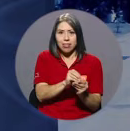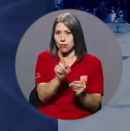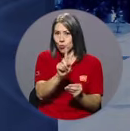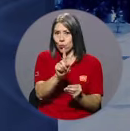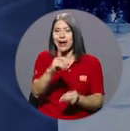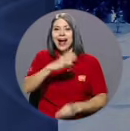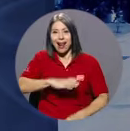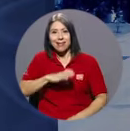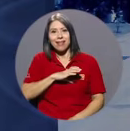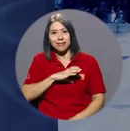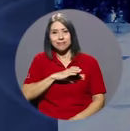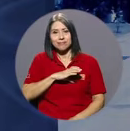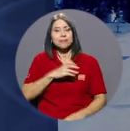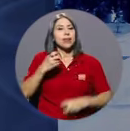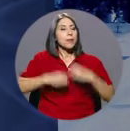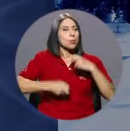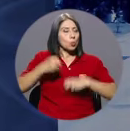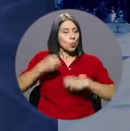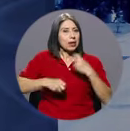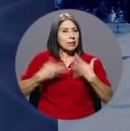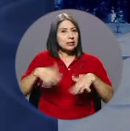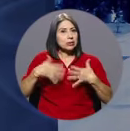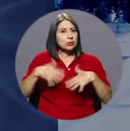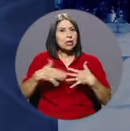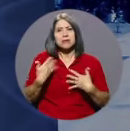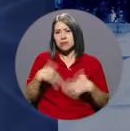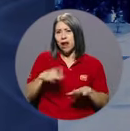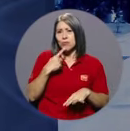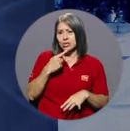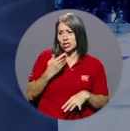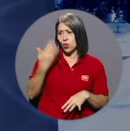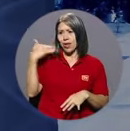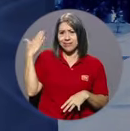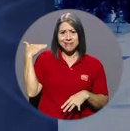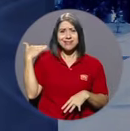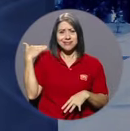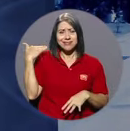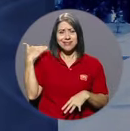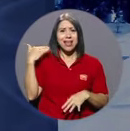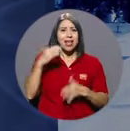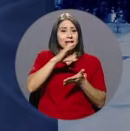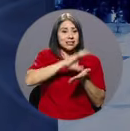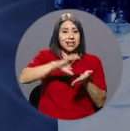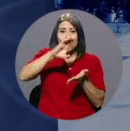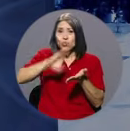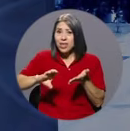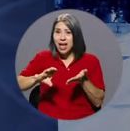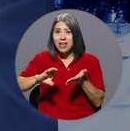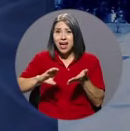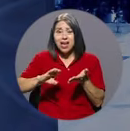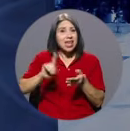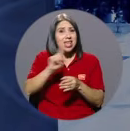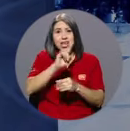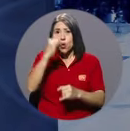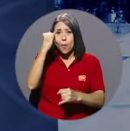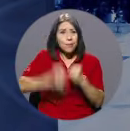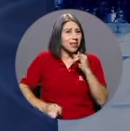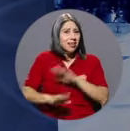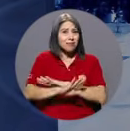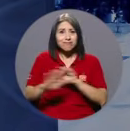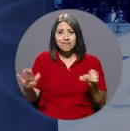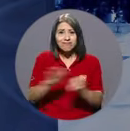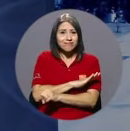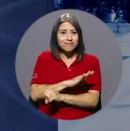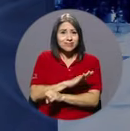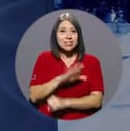¿verdad? Tenemos problemas, hay un promedio, lo hemos dicho en otros programas, de secundaria incompleta a nivel... 50%. Sí, a